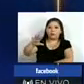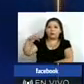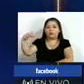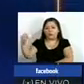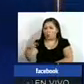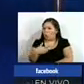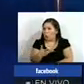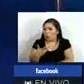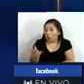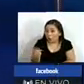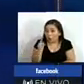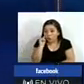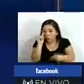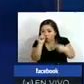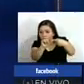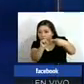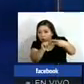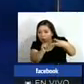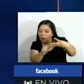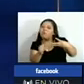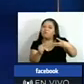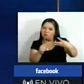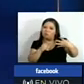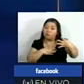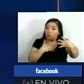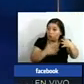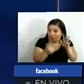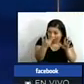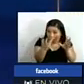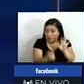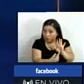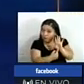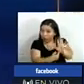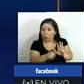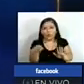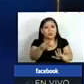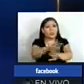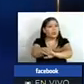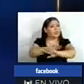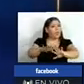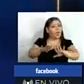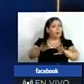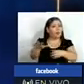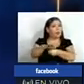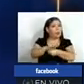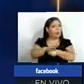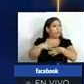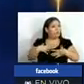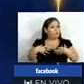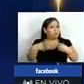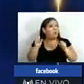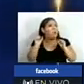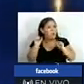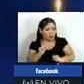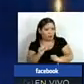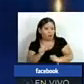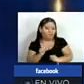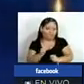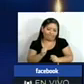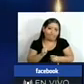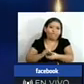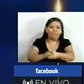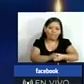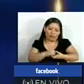7417-3650. Cualquiera de los casos que hemos presentado, si usted ya sanó de COVID-19, puede solidarizarse y